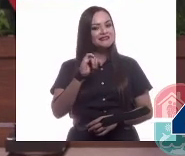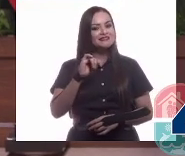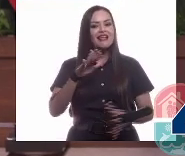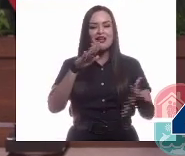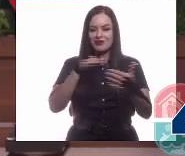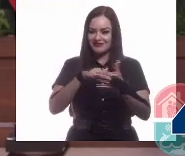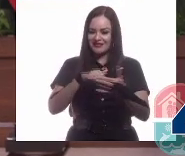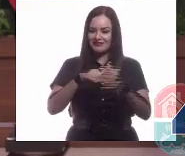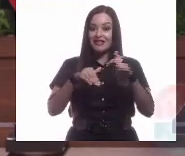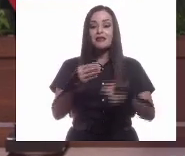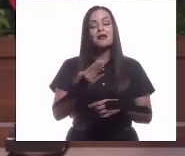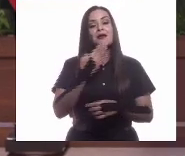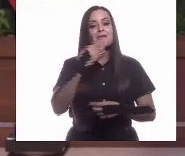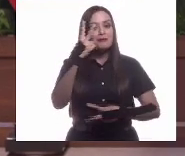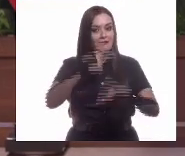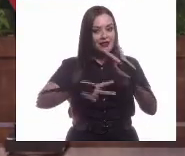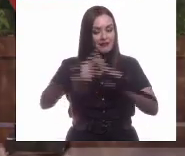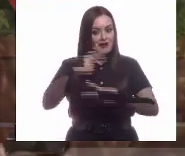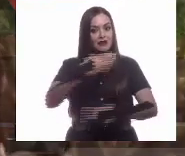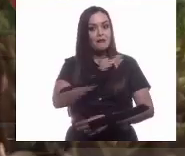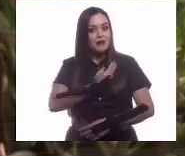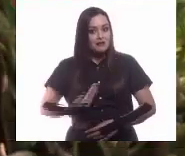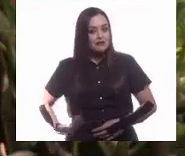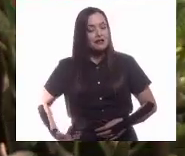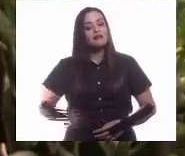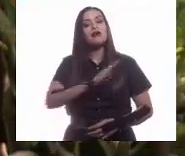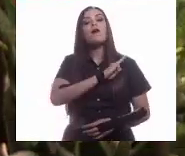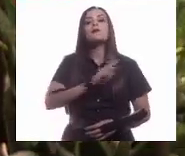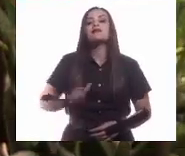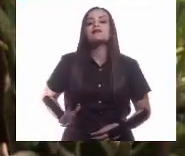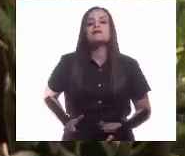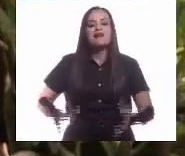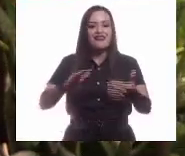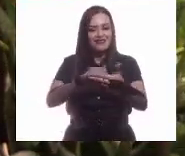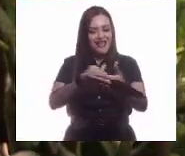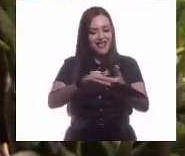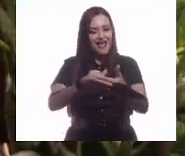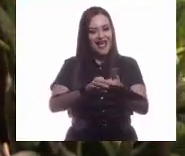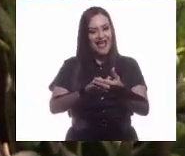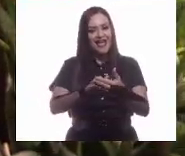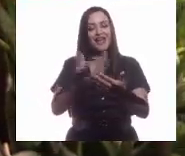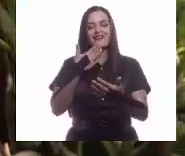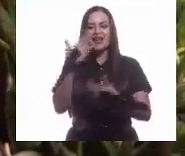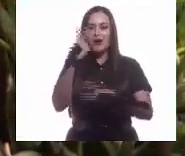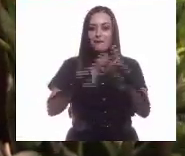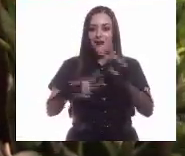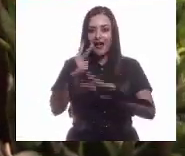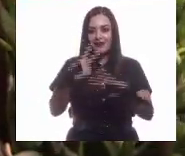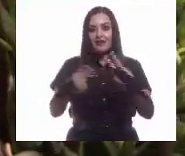Cabos. Bienvenida, presidenta municipal de Los Cabos, Jesús Armida Castro Guzmán.